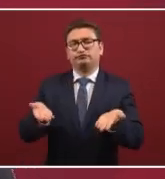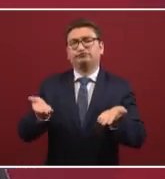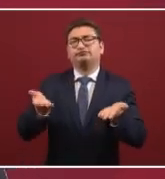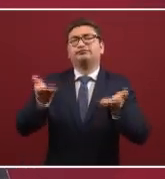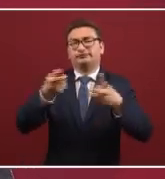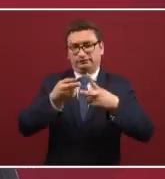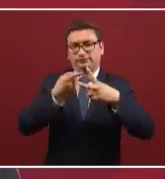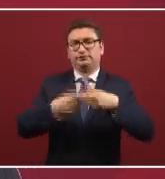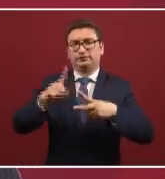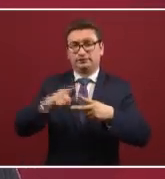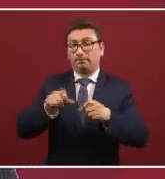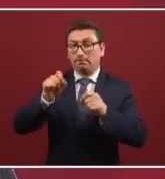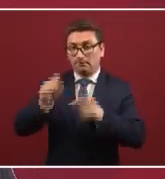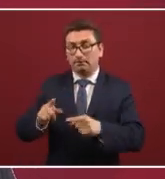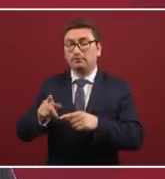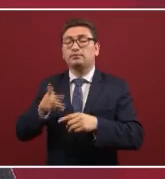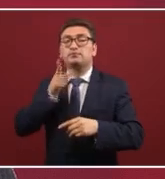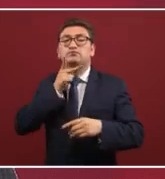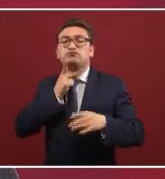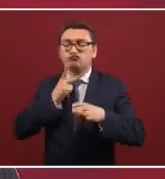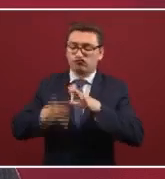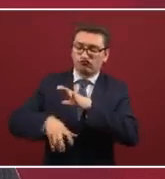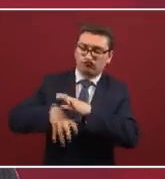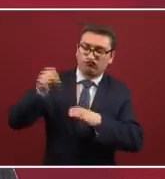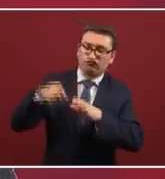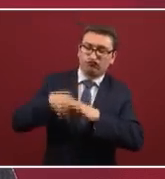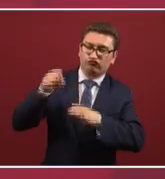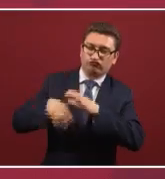la extracción de crudo.